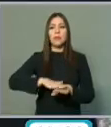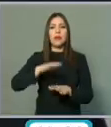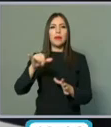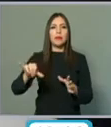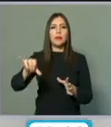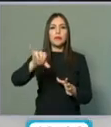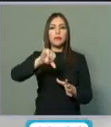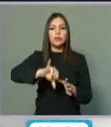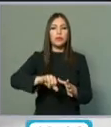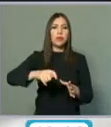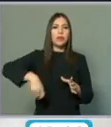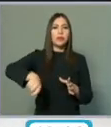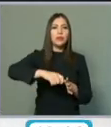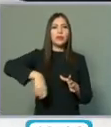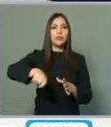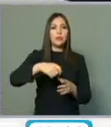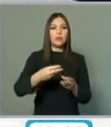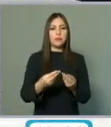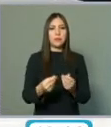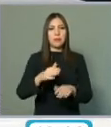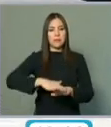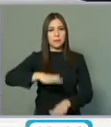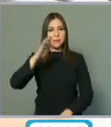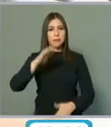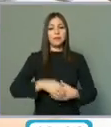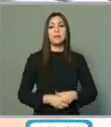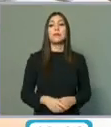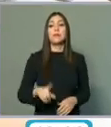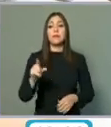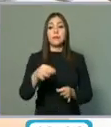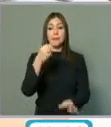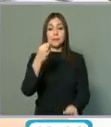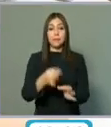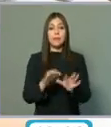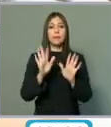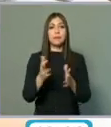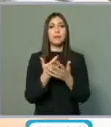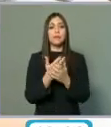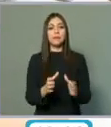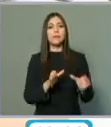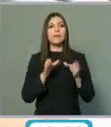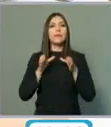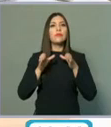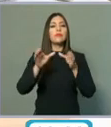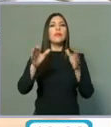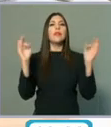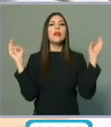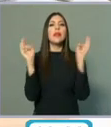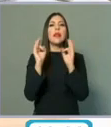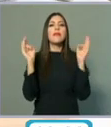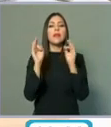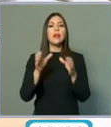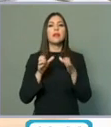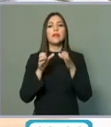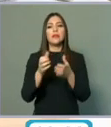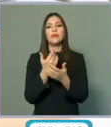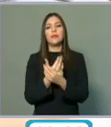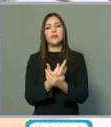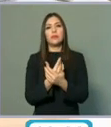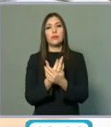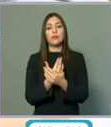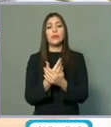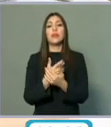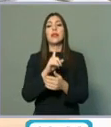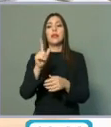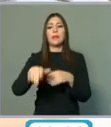más de mezcla, ¿ok? Muy bien. Ahora, ya que lo tenemos así, la voy a dejar reposar en el refrigerador. Me voy a lavar tantito las manos para mostrarles cómo